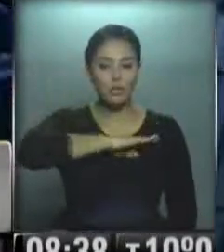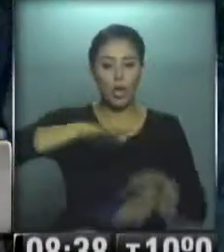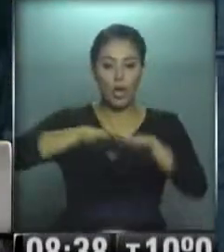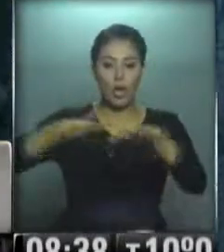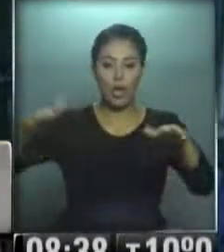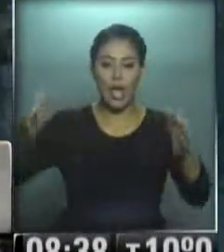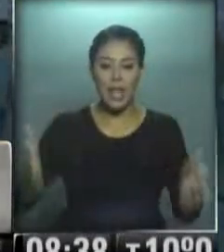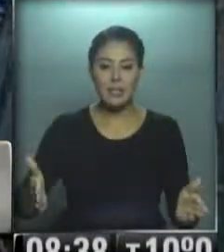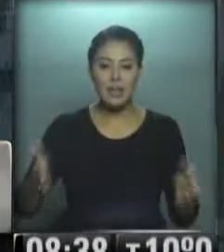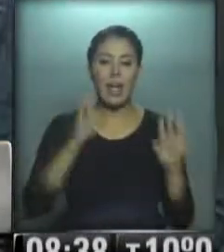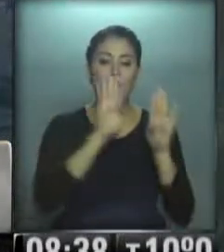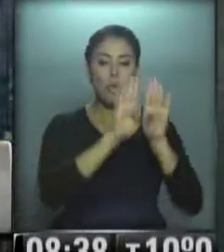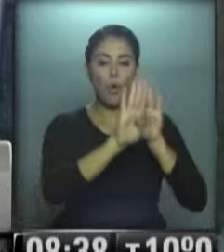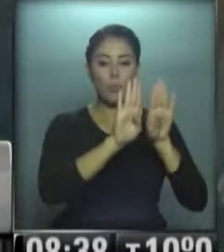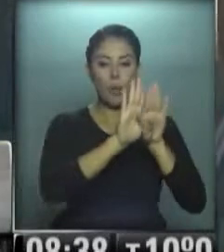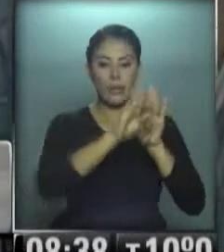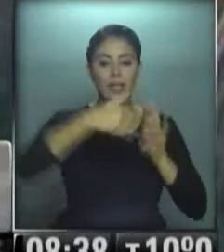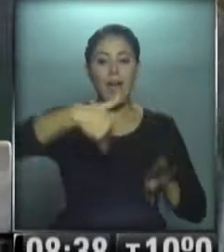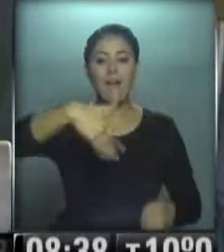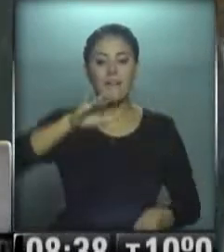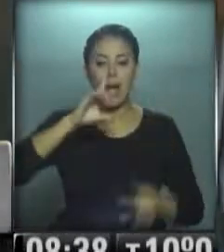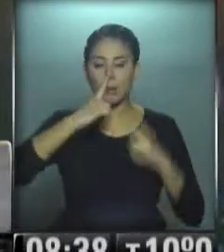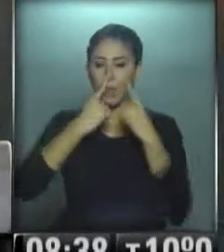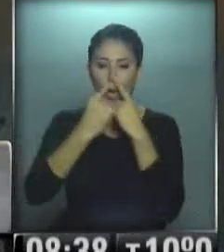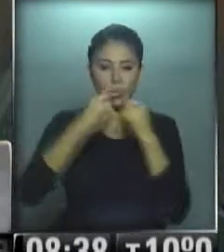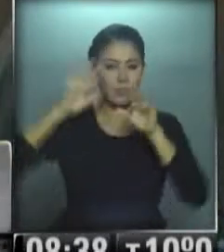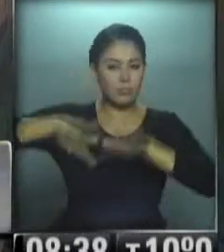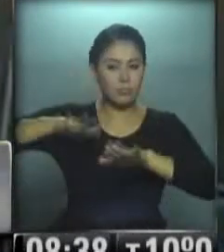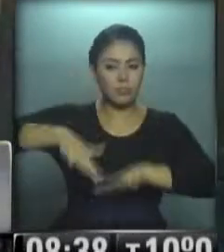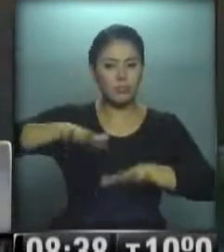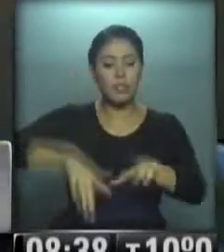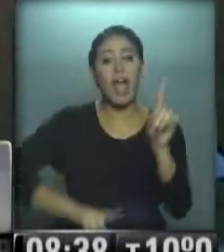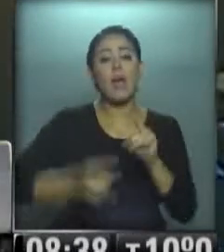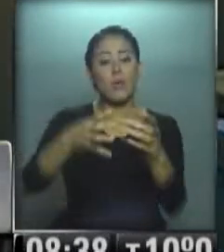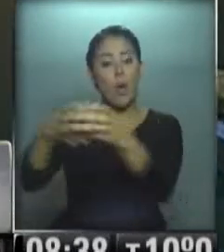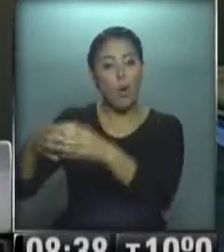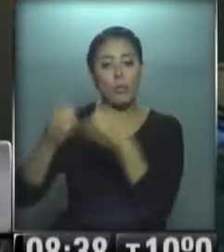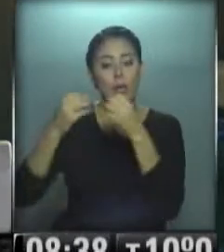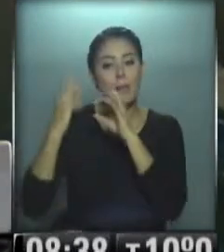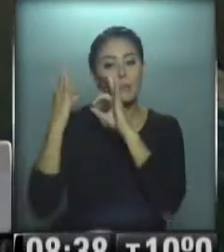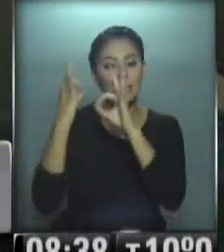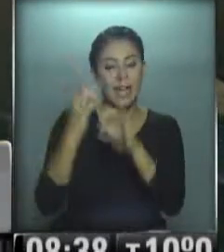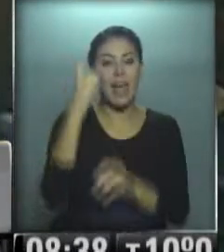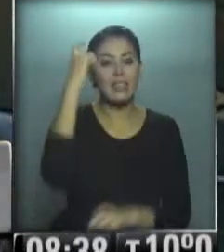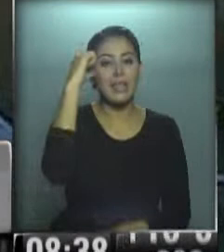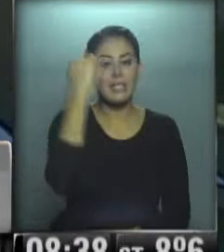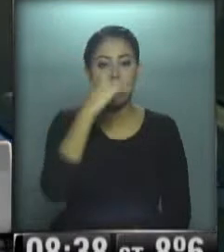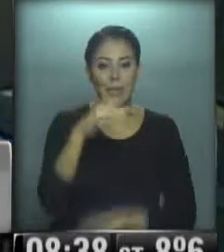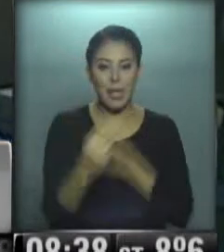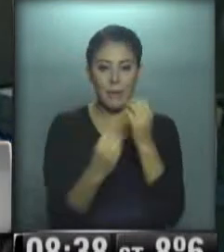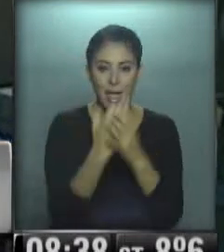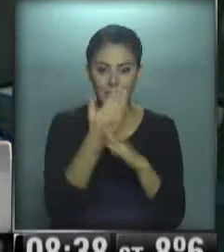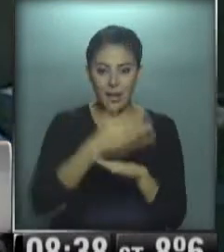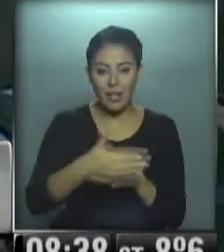aquí en la puerta habrá manifestaciones de algunos militantes que llegarán a partir de las diez y media de la mañana en